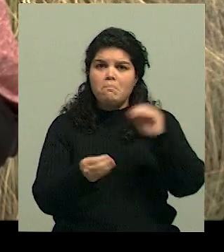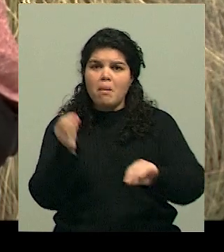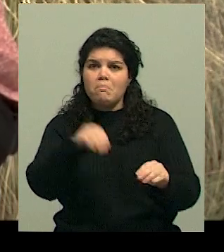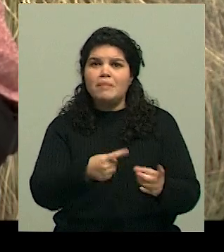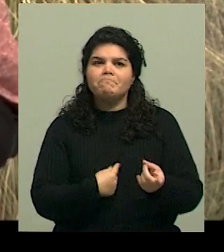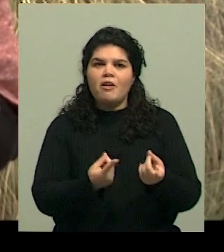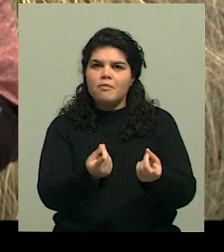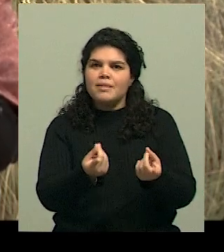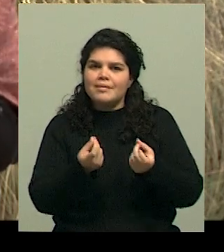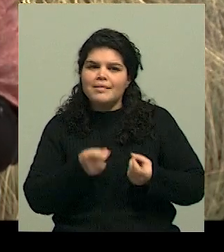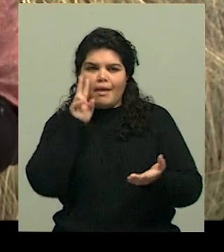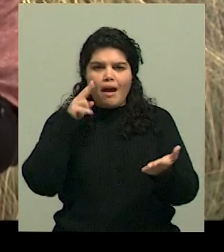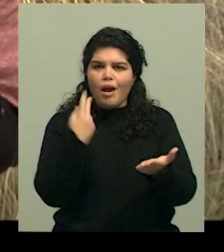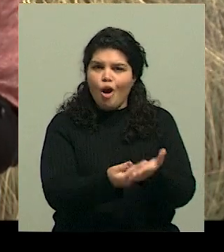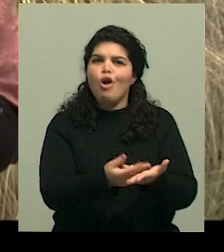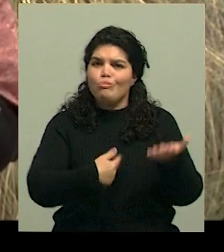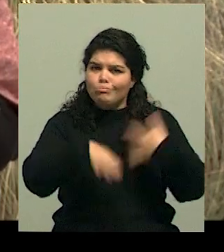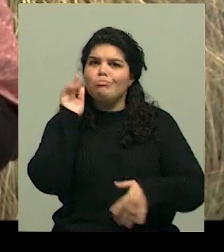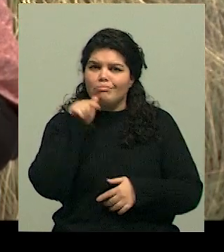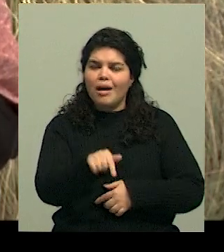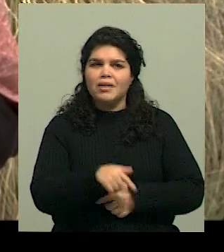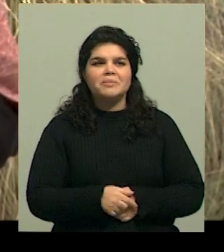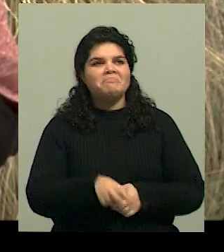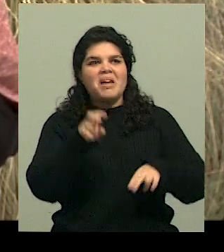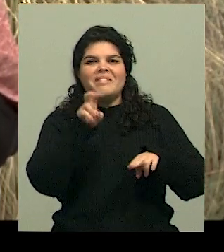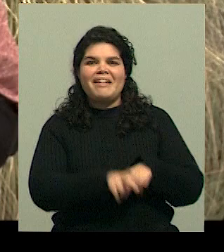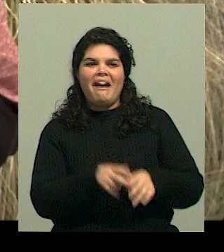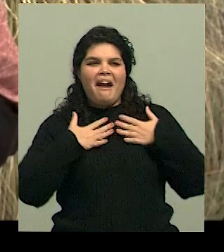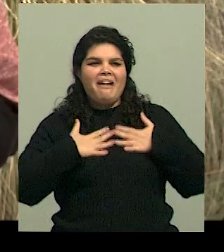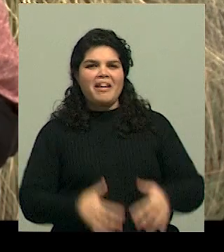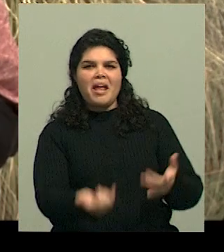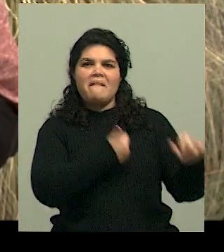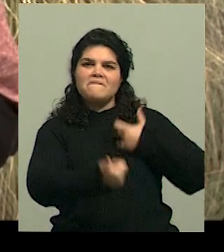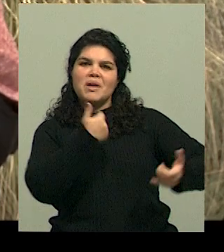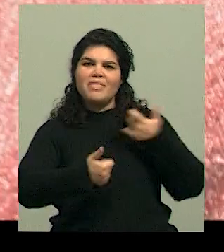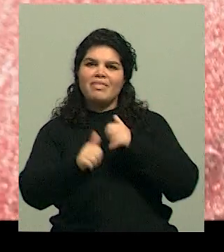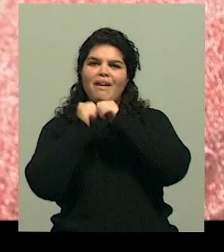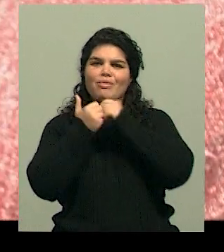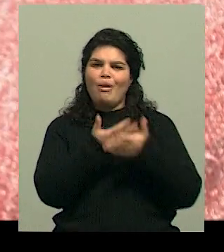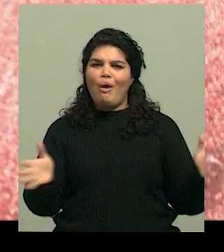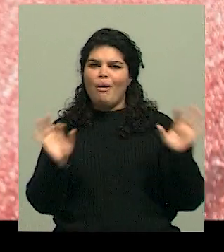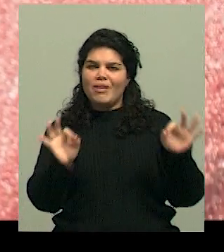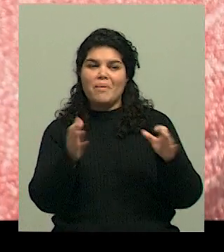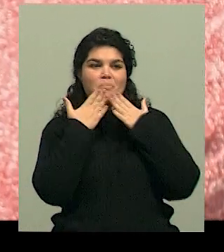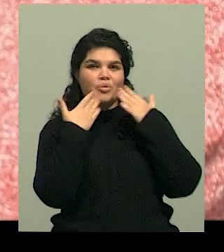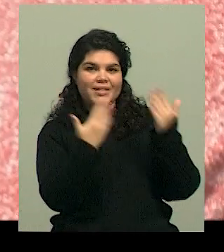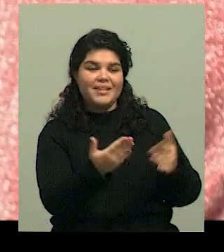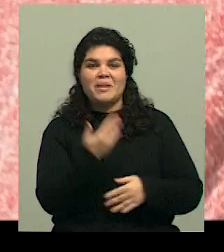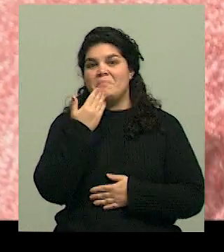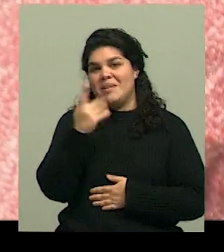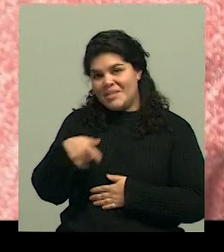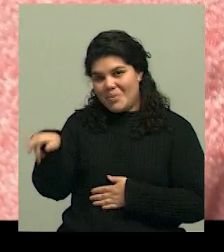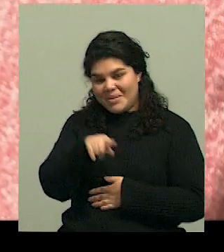cuenten así, tan sentada, desestructuradamente, lo que es la historia. Muchas gracias. No, gracias a